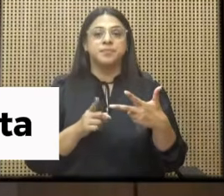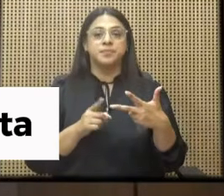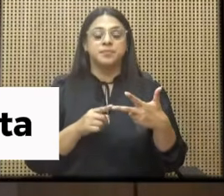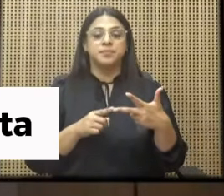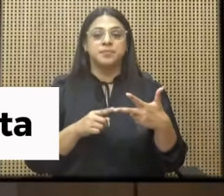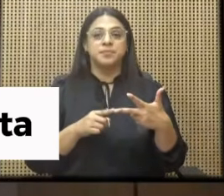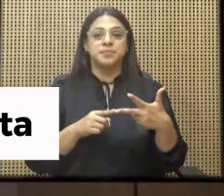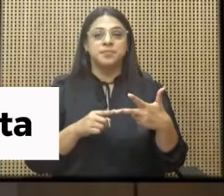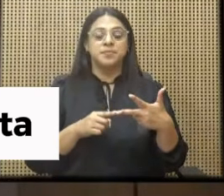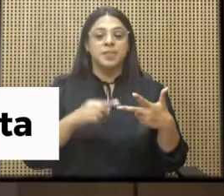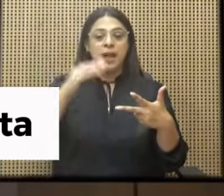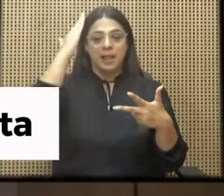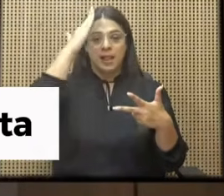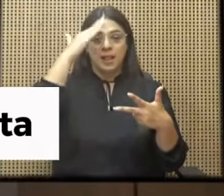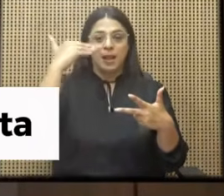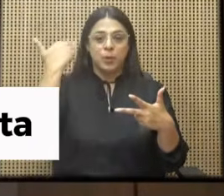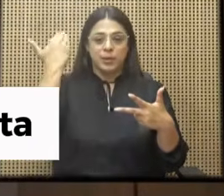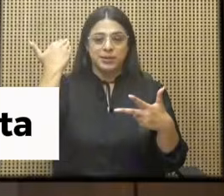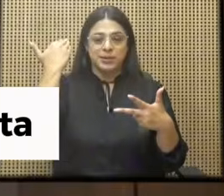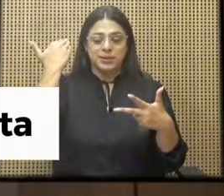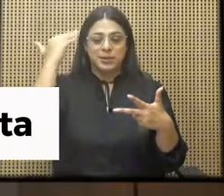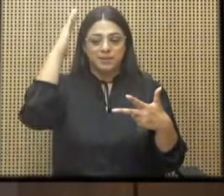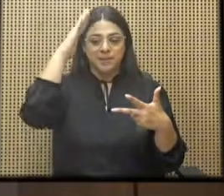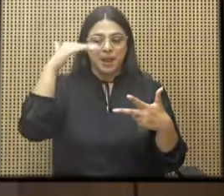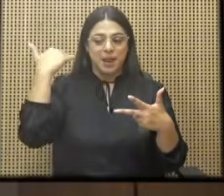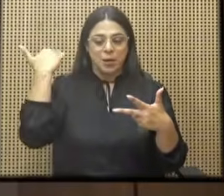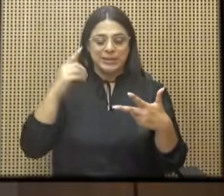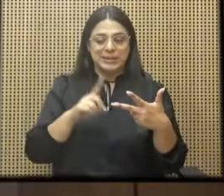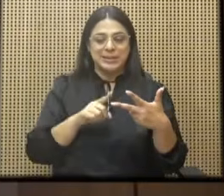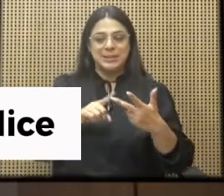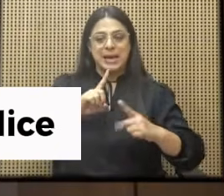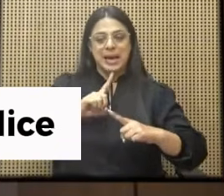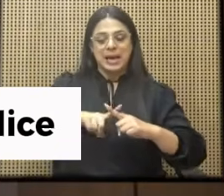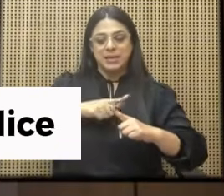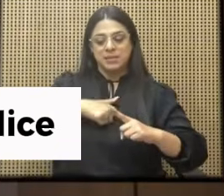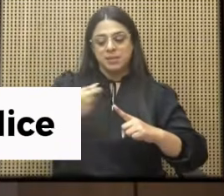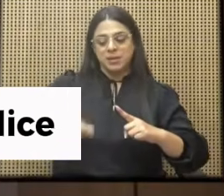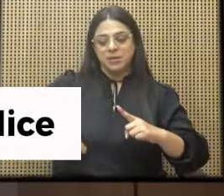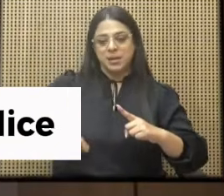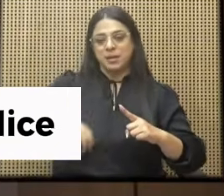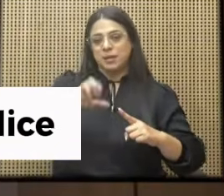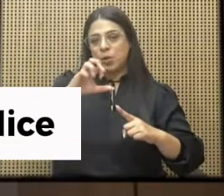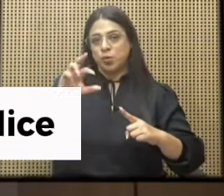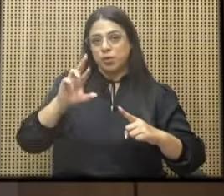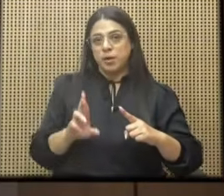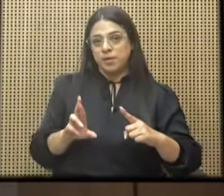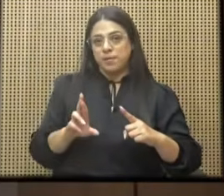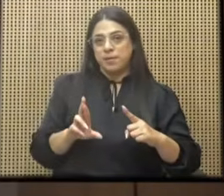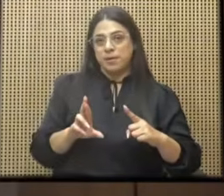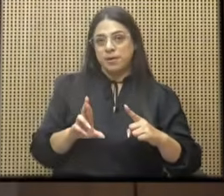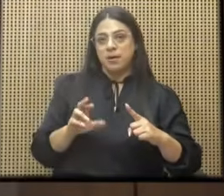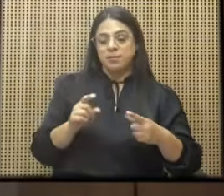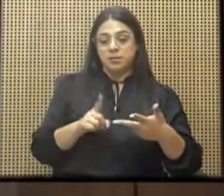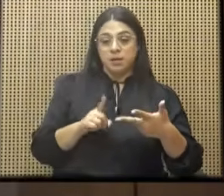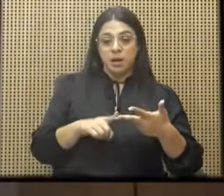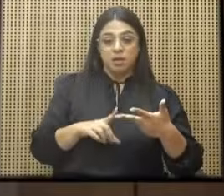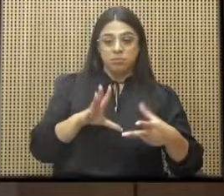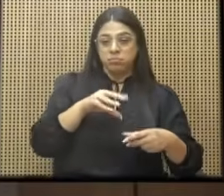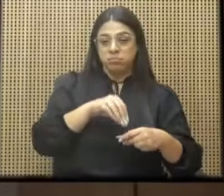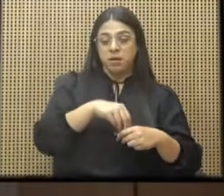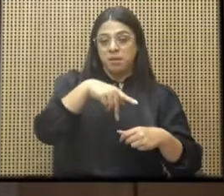Laura Chinchilla Miranda, expresidenta de la República, ya no de Liberación Nacional, porque dice ella que se